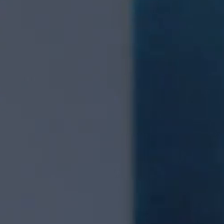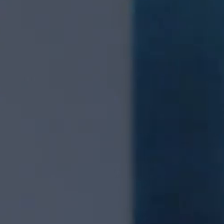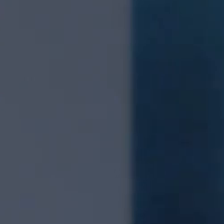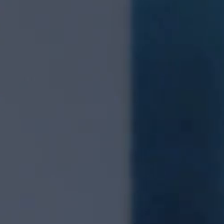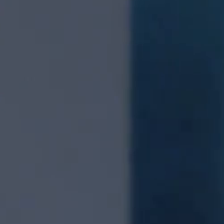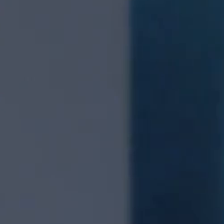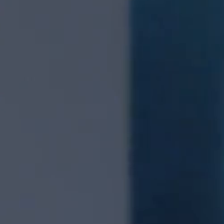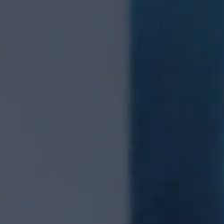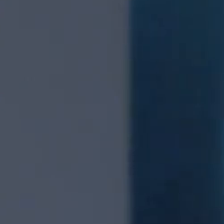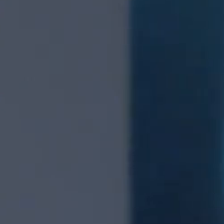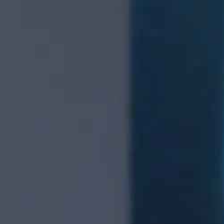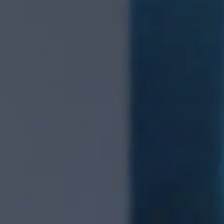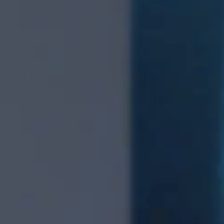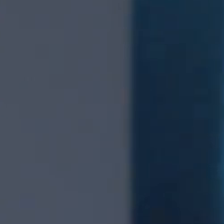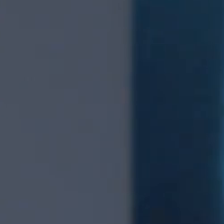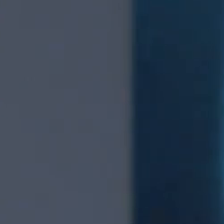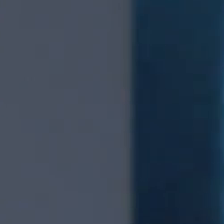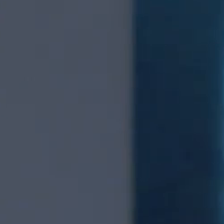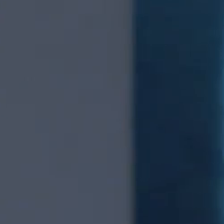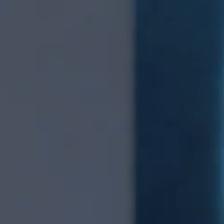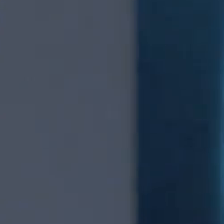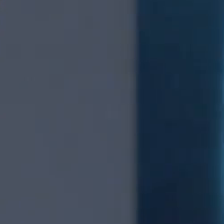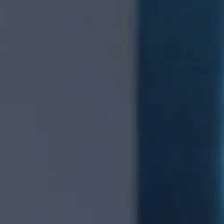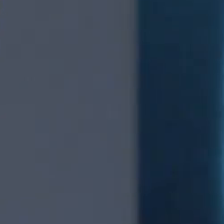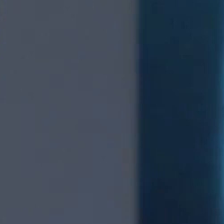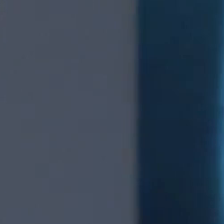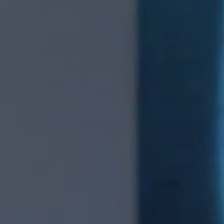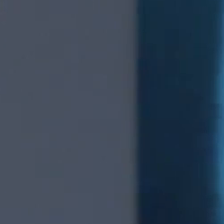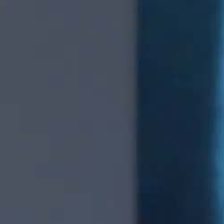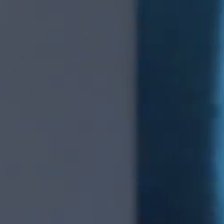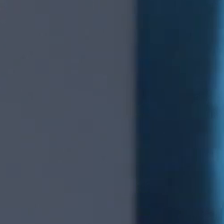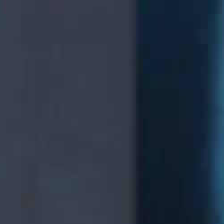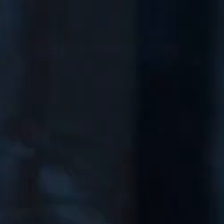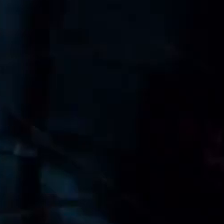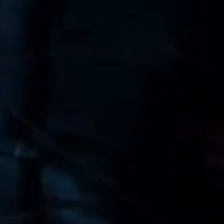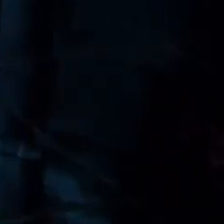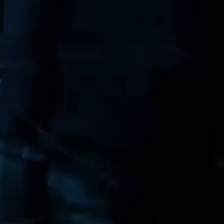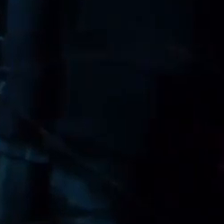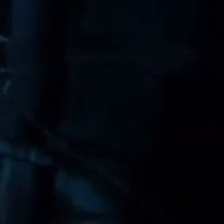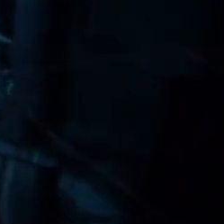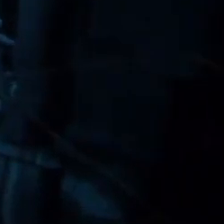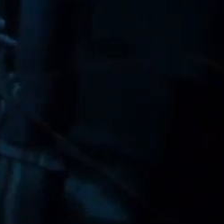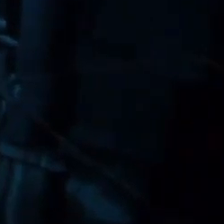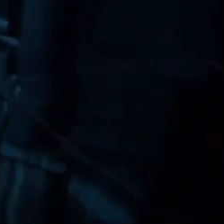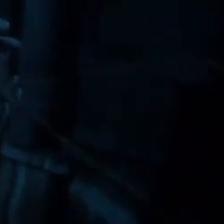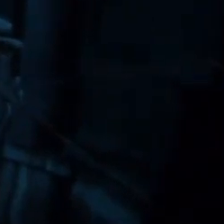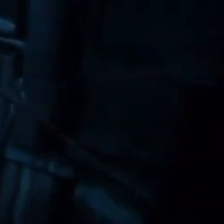pero no no hay más que unos ojos que mi vida